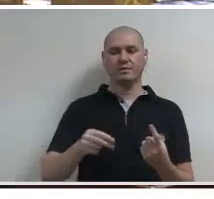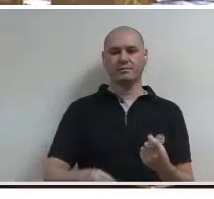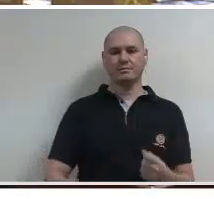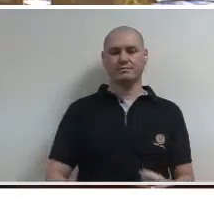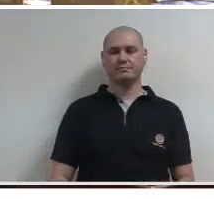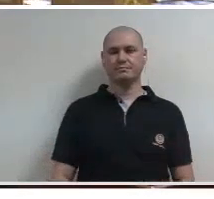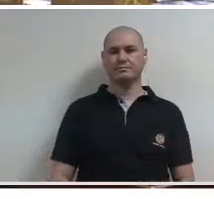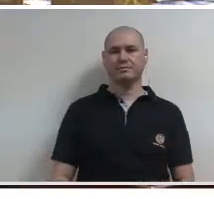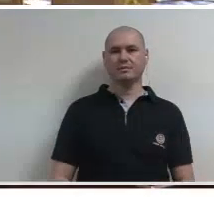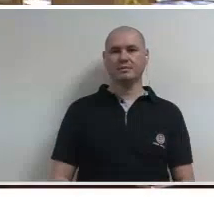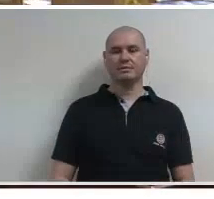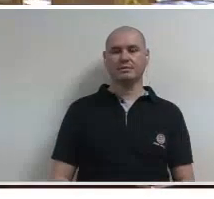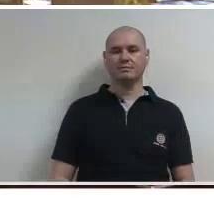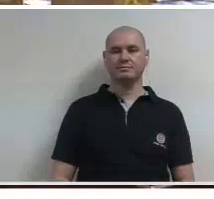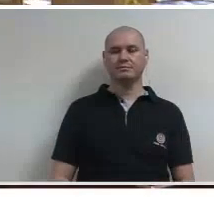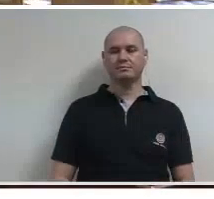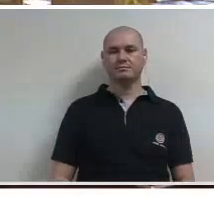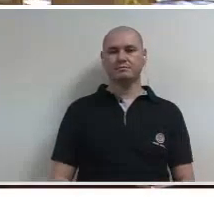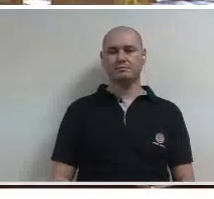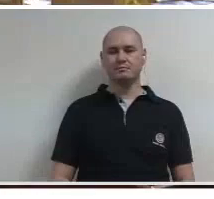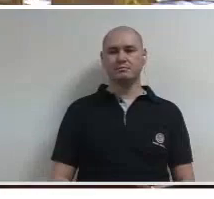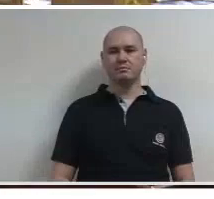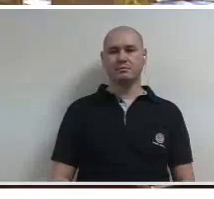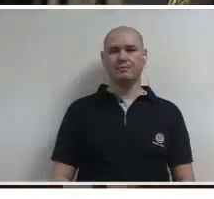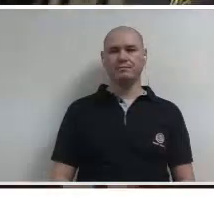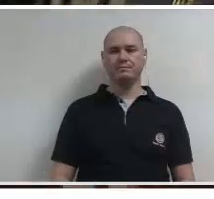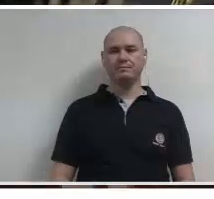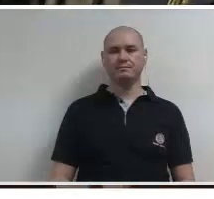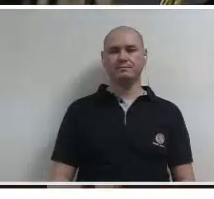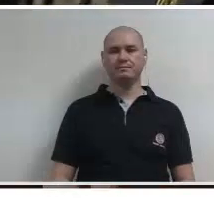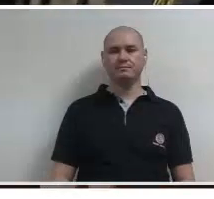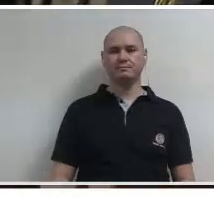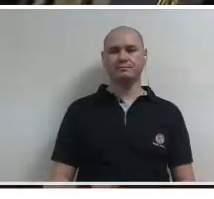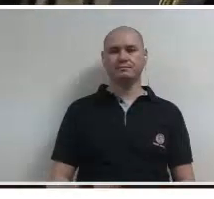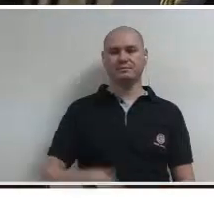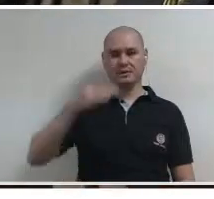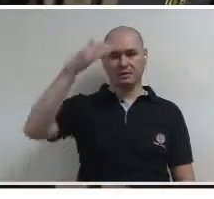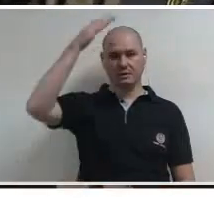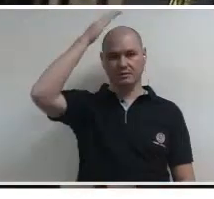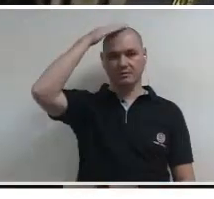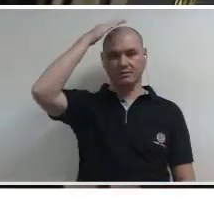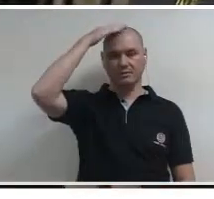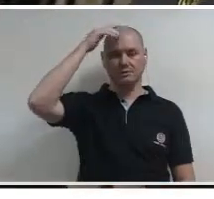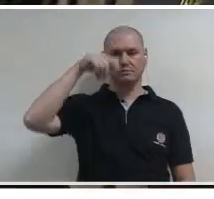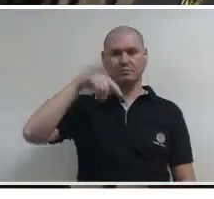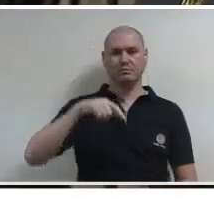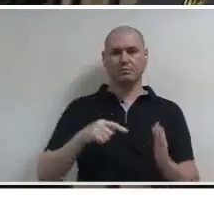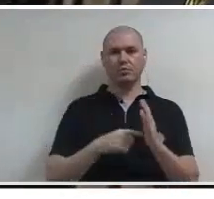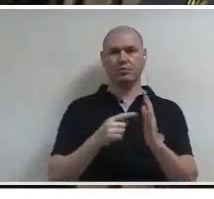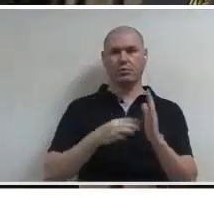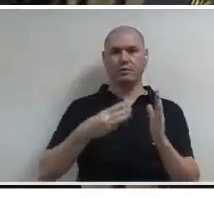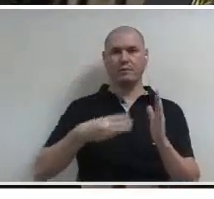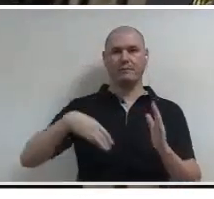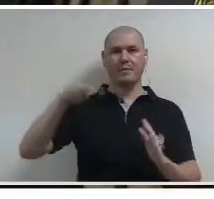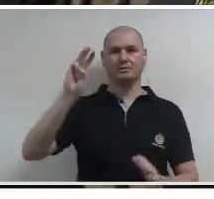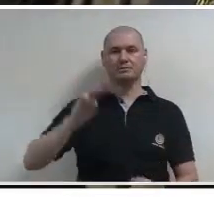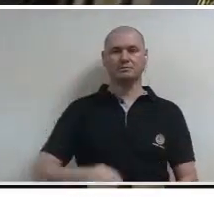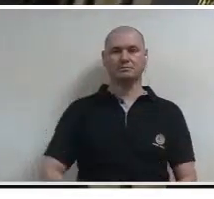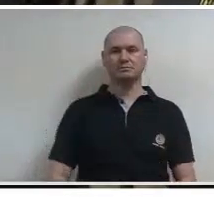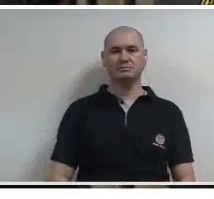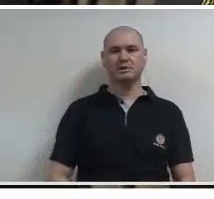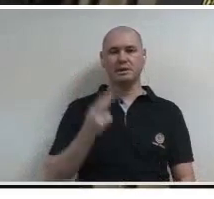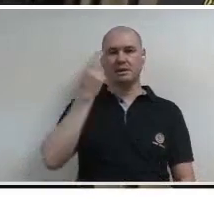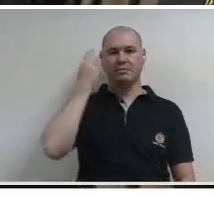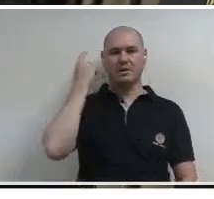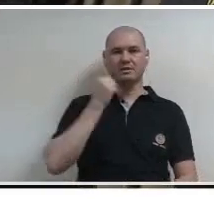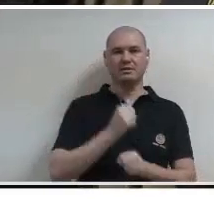Ayore Judy Juana Bautista Garcete Benítez, doña confirma Angua, cargo en Japeboí. Jae